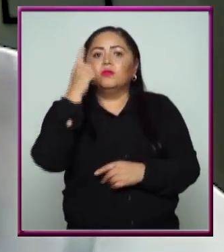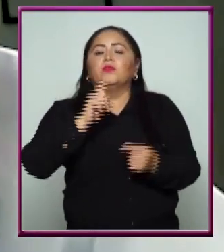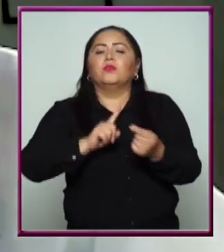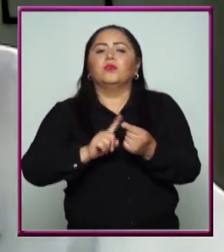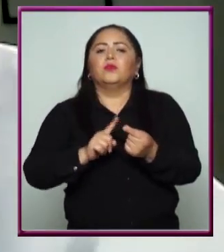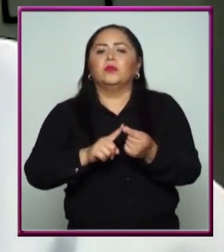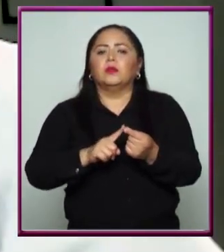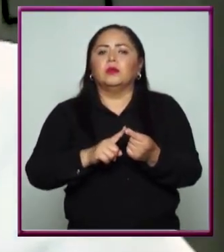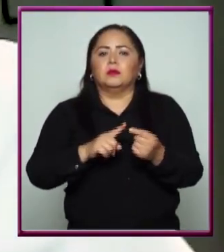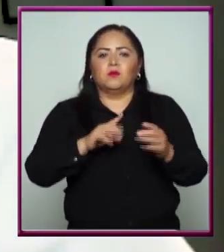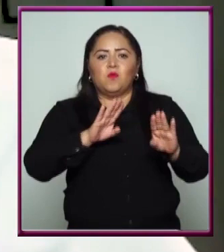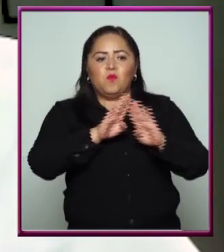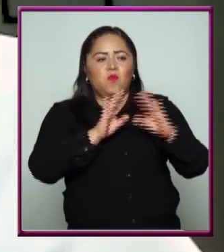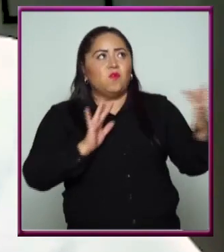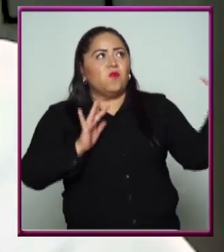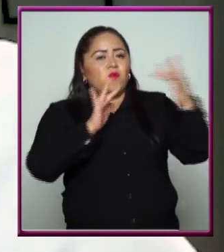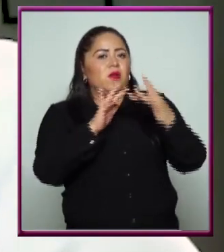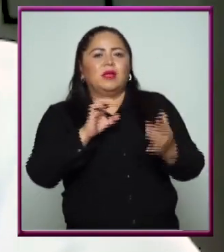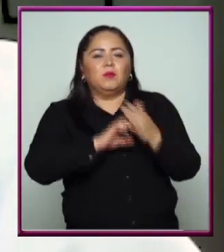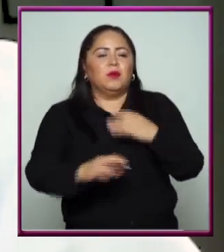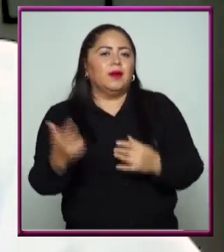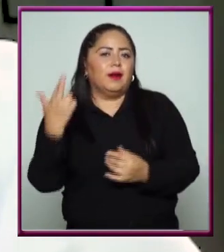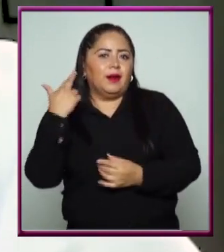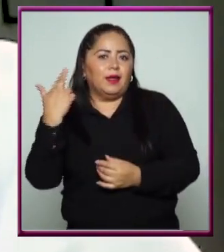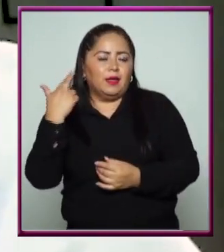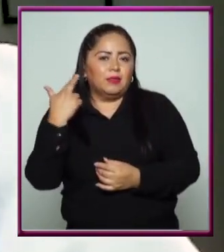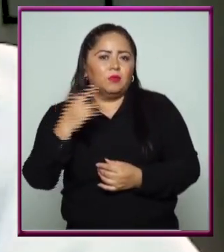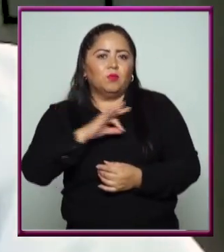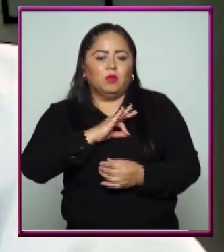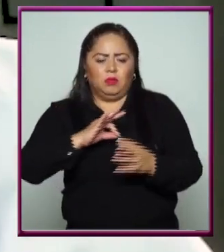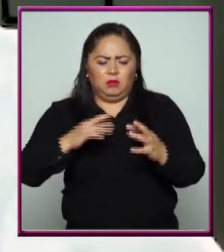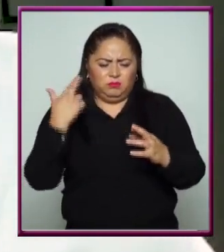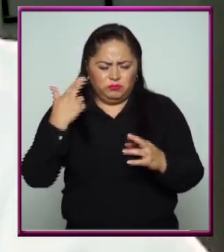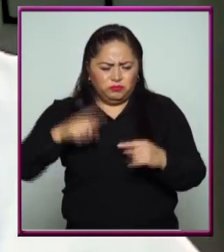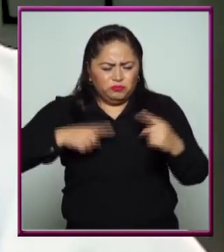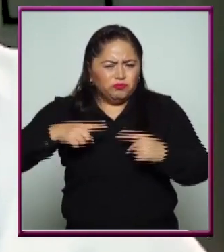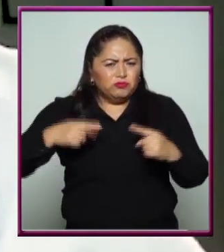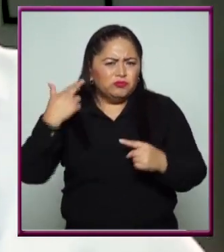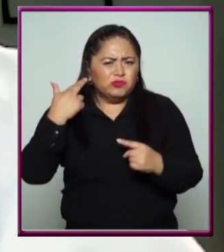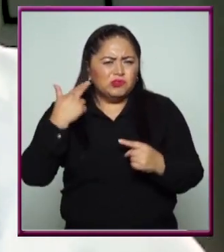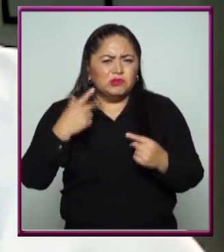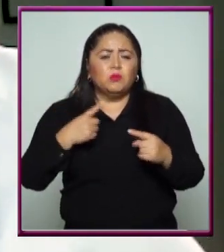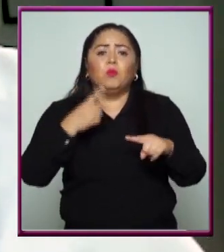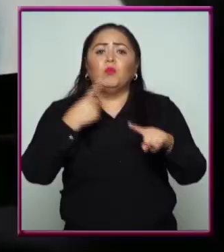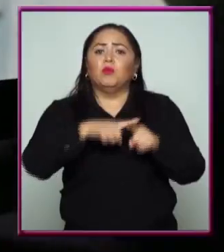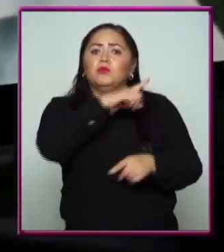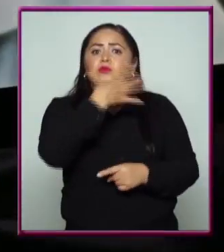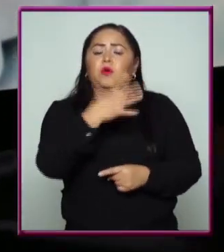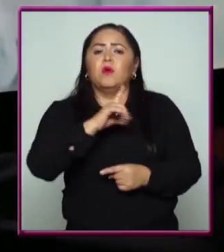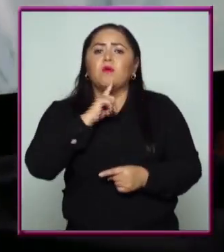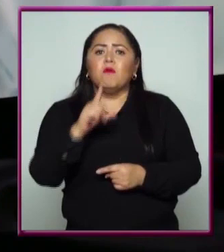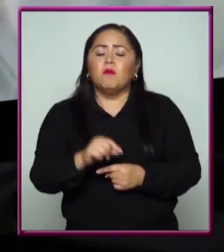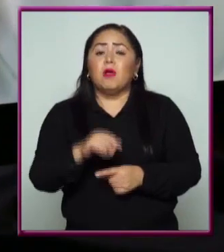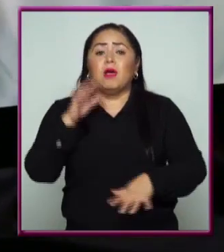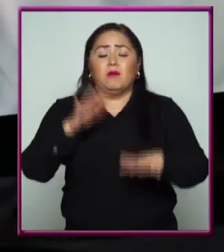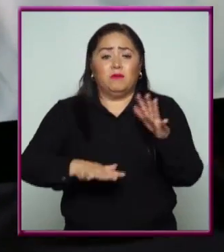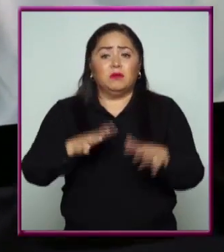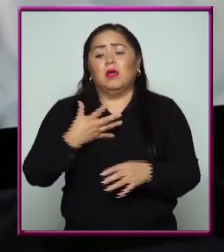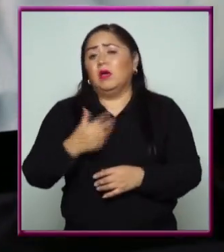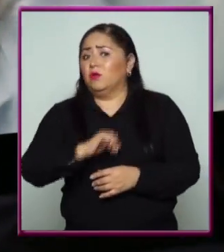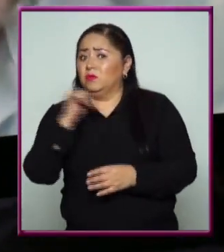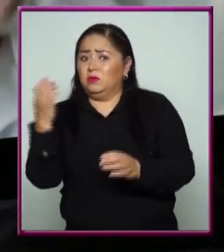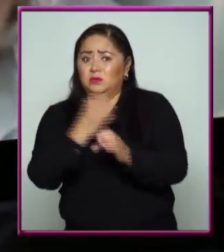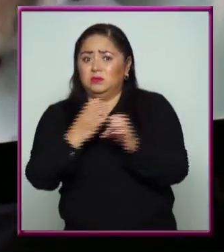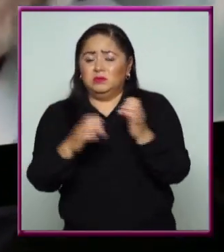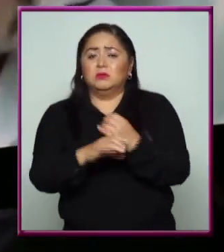las telecomunicaciones, las radiocomunicaciones se pueden alterar cuando hay una explosión muy grande en el Sol. Pero también hay otras